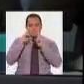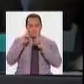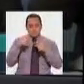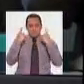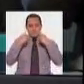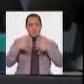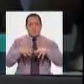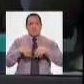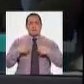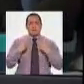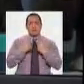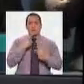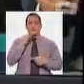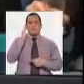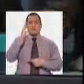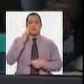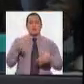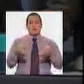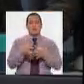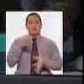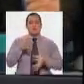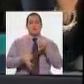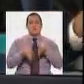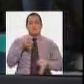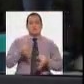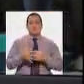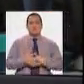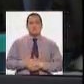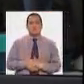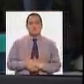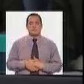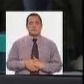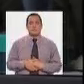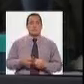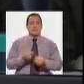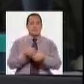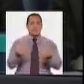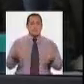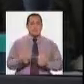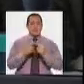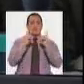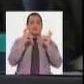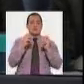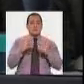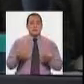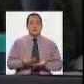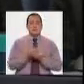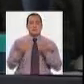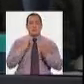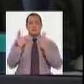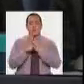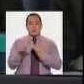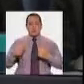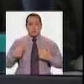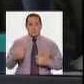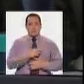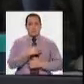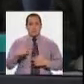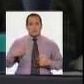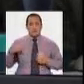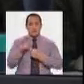respetando y acatando lo dispuesto por el Poder Judicial. Y en temas recientes, en donde como ministro de